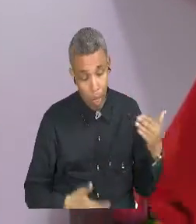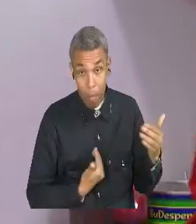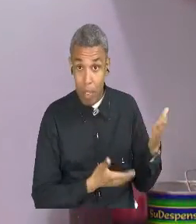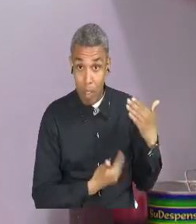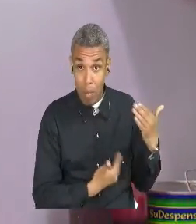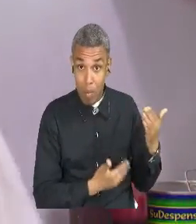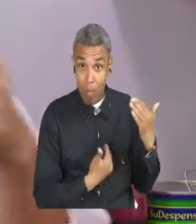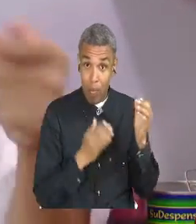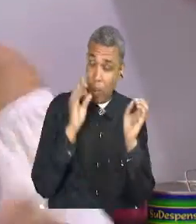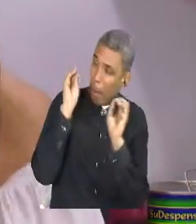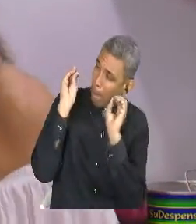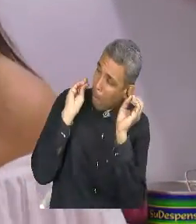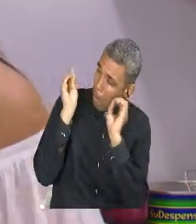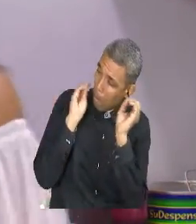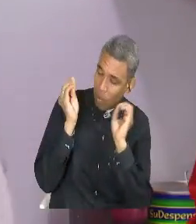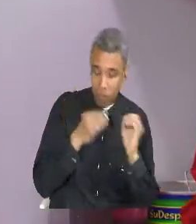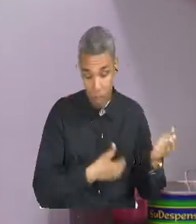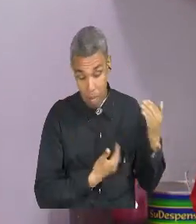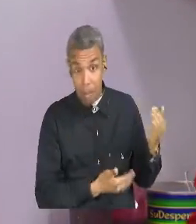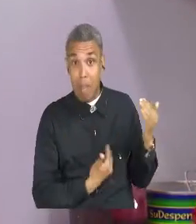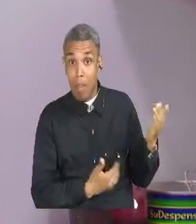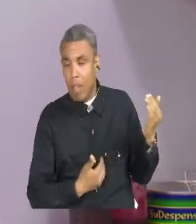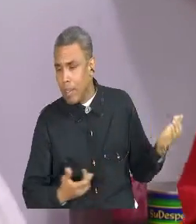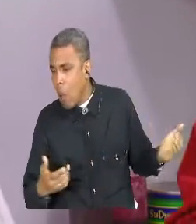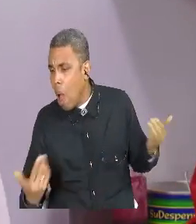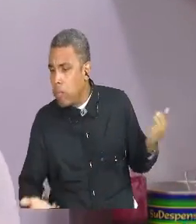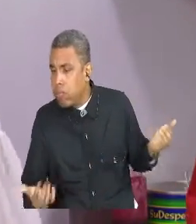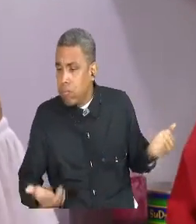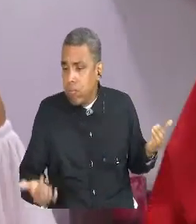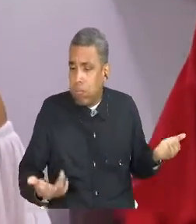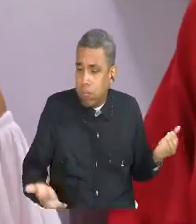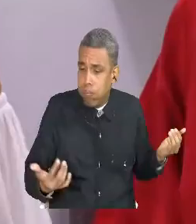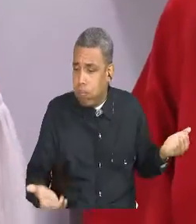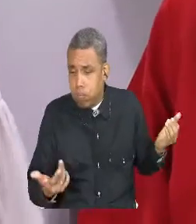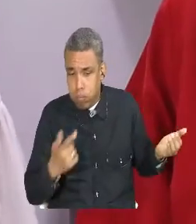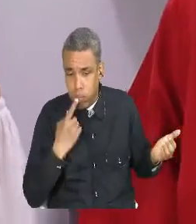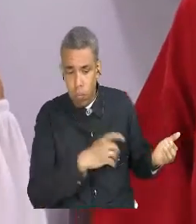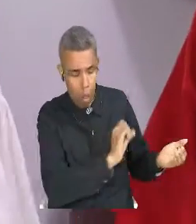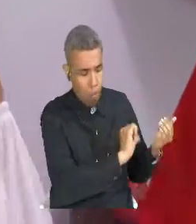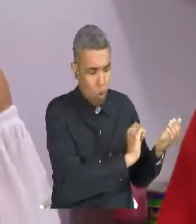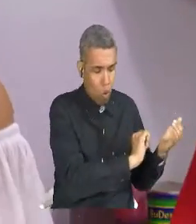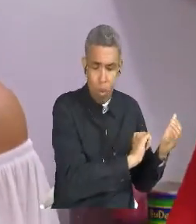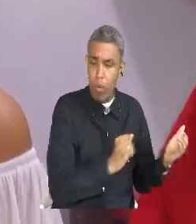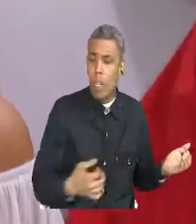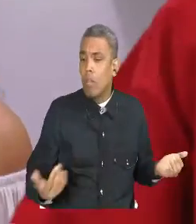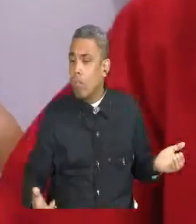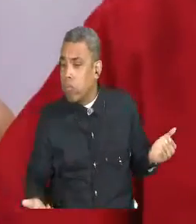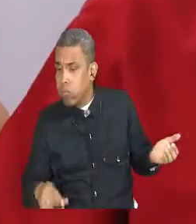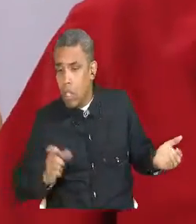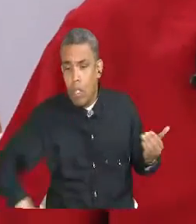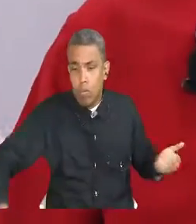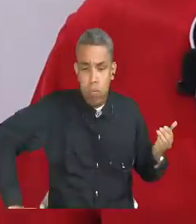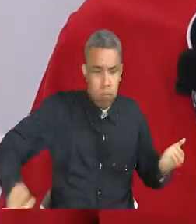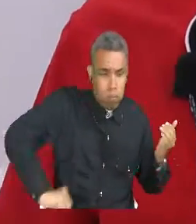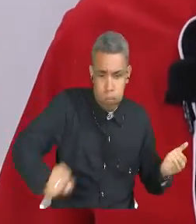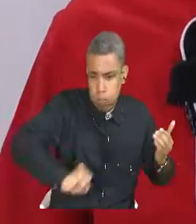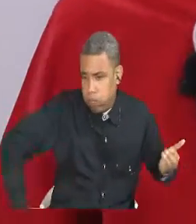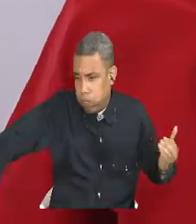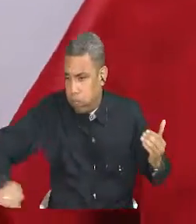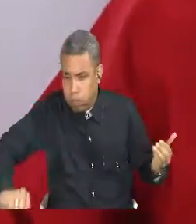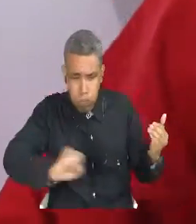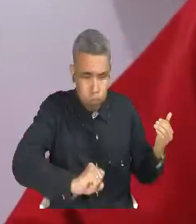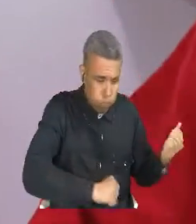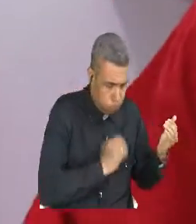atenderla a ella, cocinar, hacerle el tetero, cambiarla, bañarla, que no sé qué. Entonces somos unas mujeres que podemos hacer de todo, cosa que no tienen los